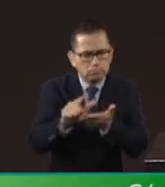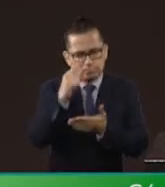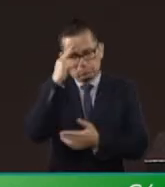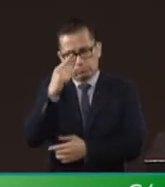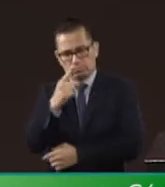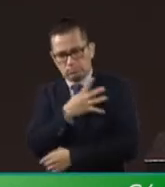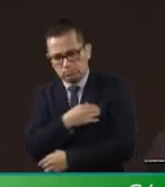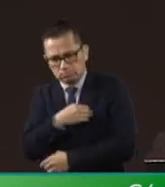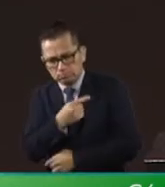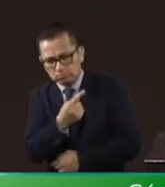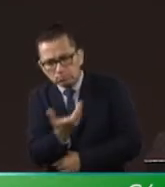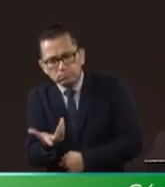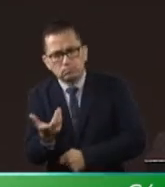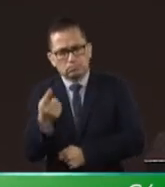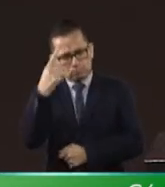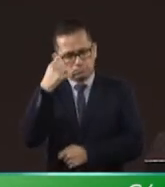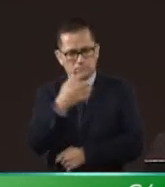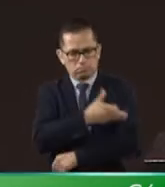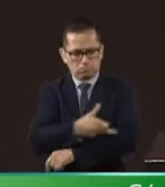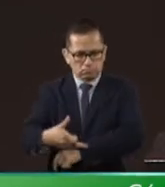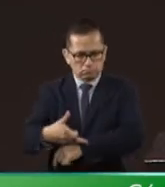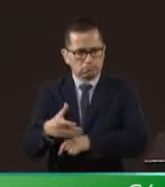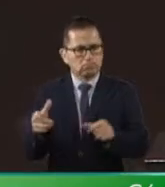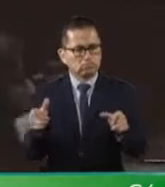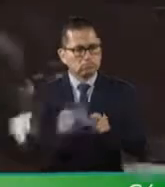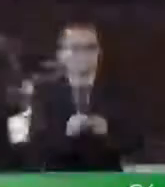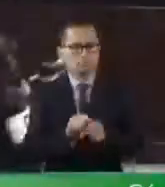aire que respiran nuestras familias. Es